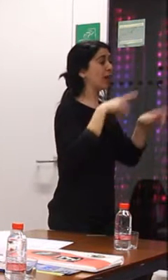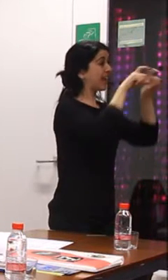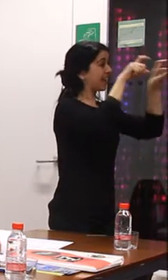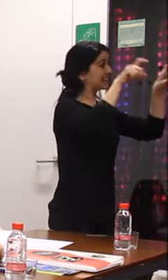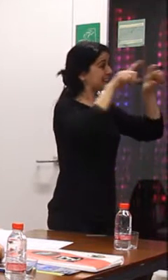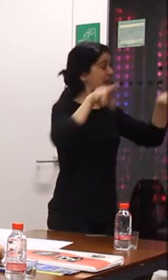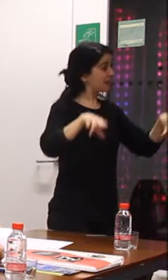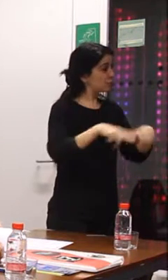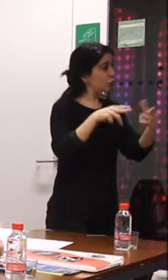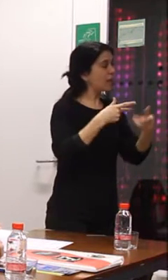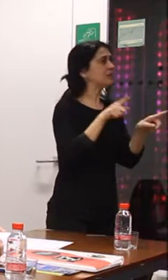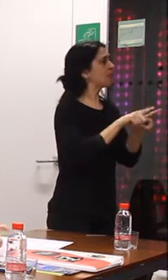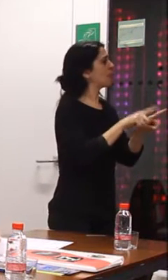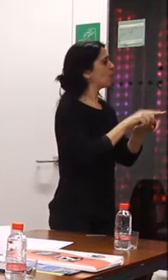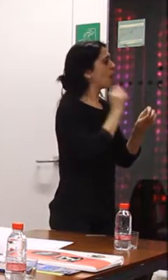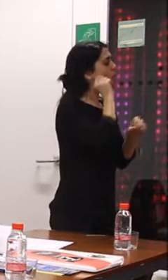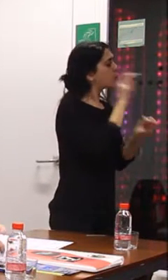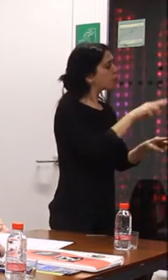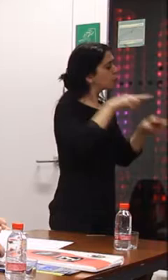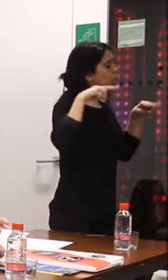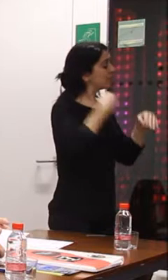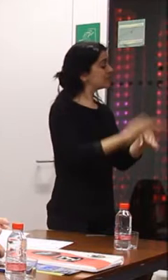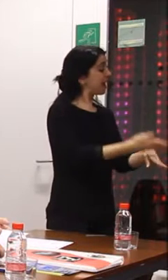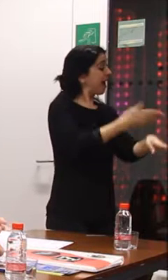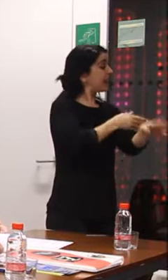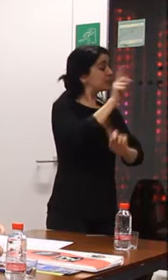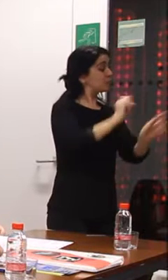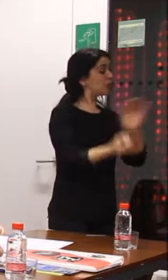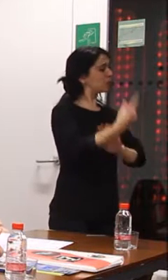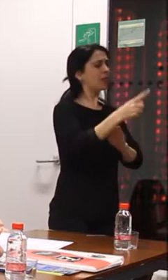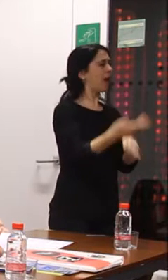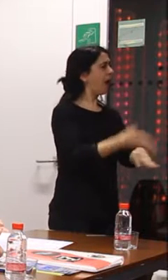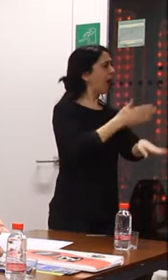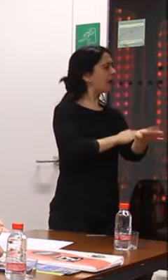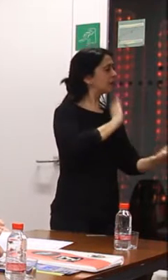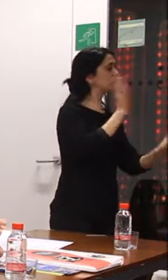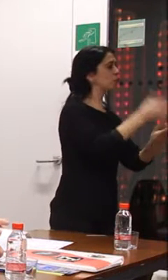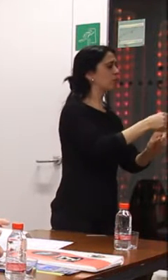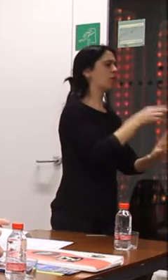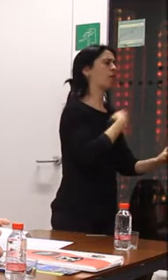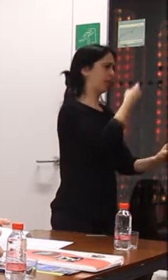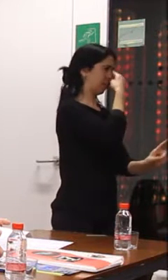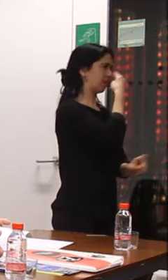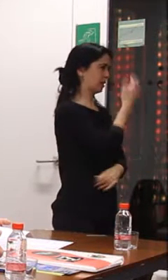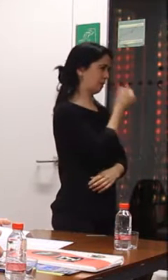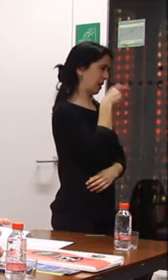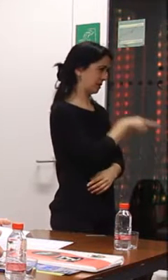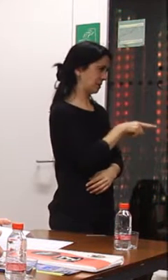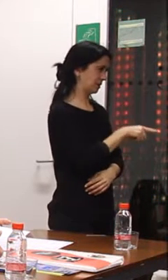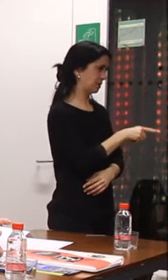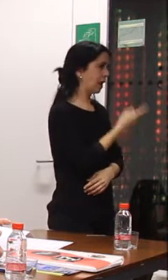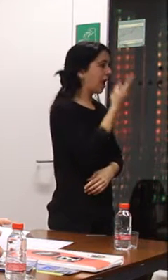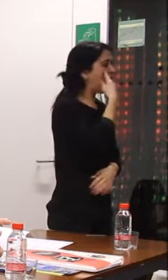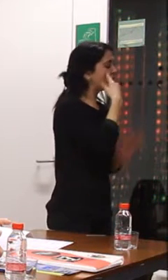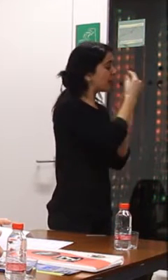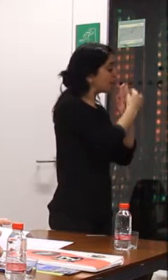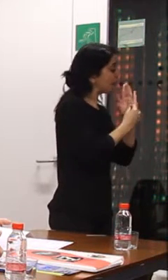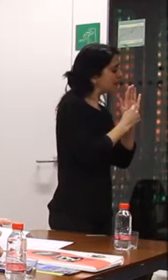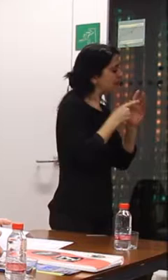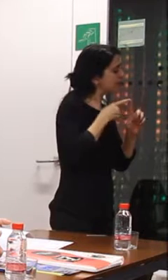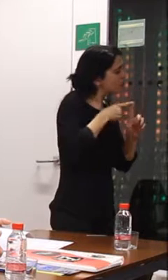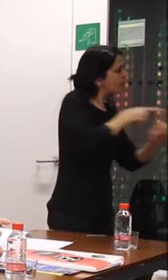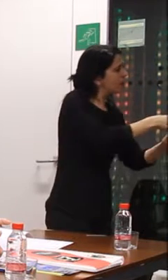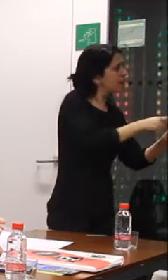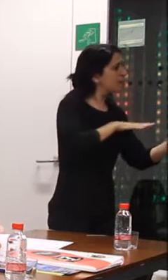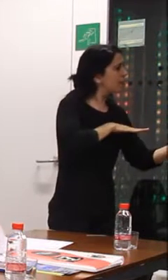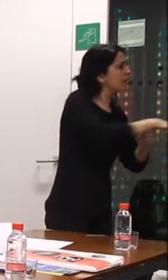enfoque preventivo es mucho más interesante, ¿no? Ver qué medidas estructurales van a poder tener un